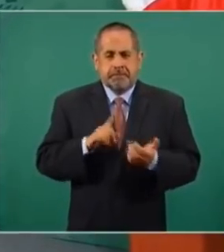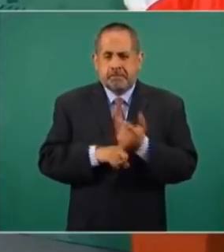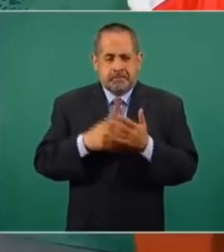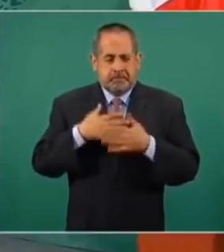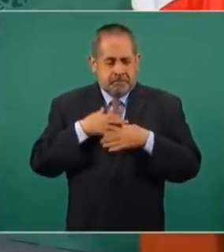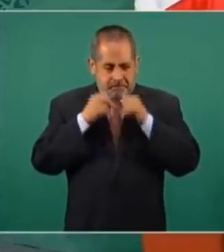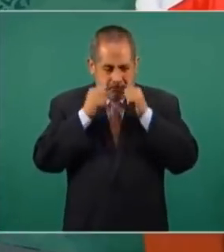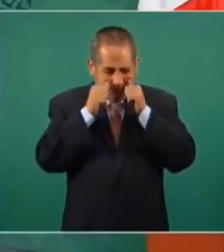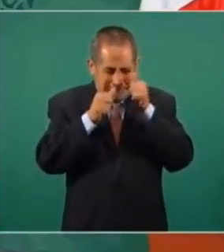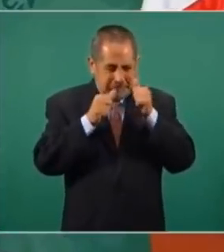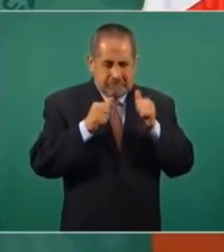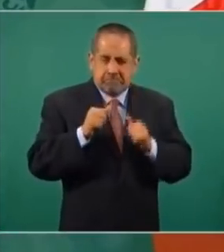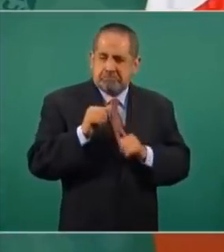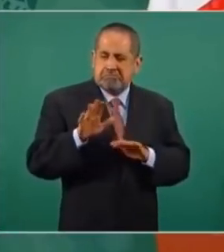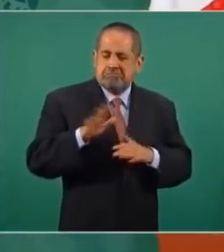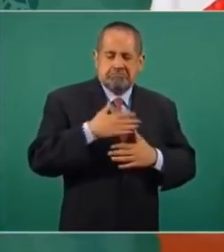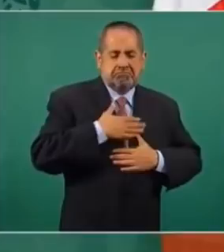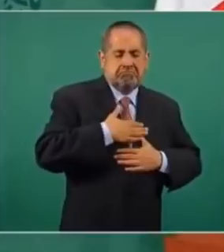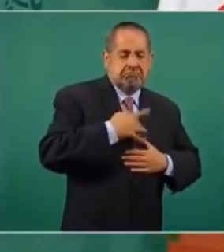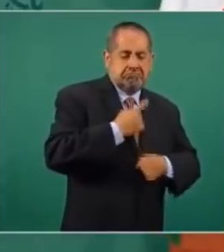personalizada en todo.